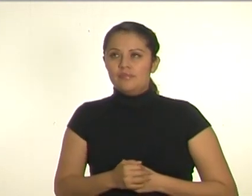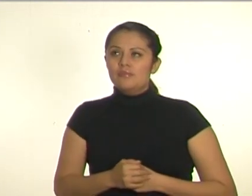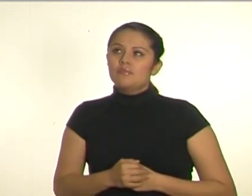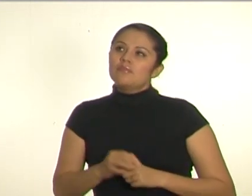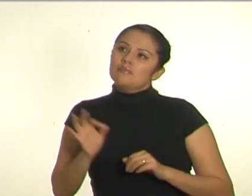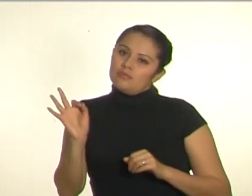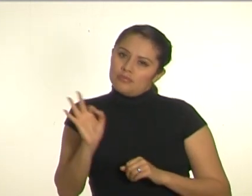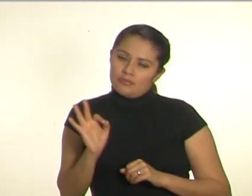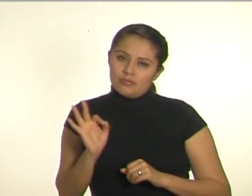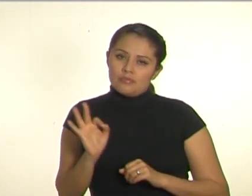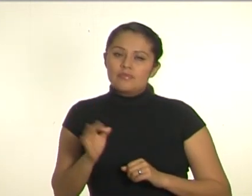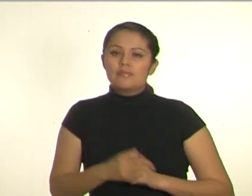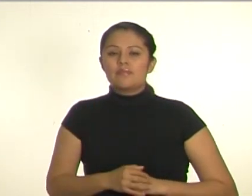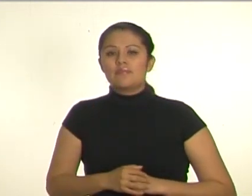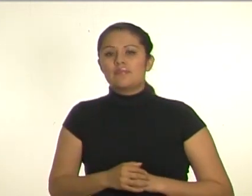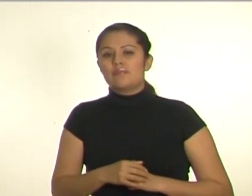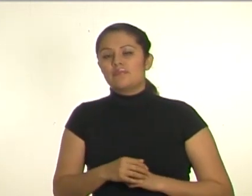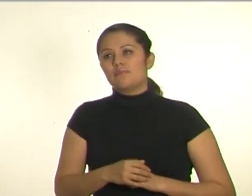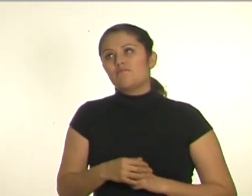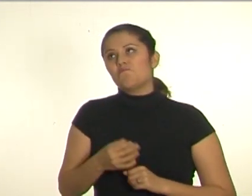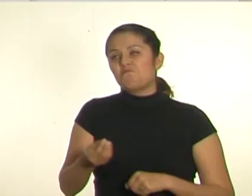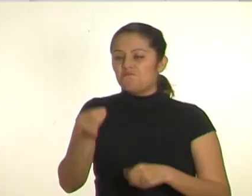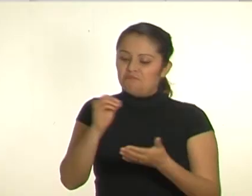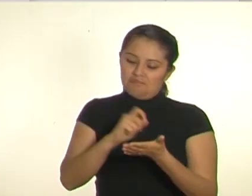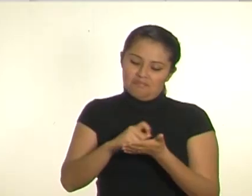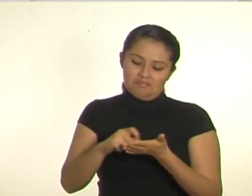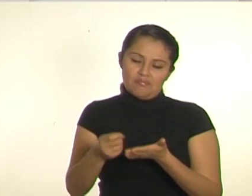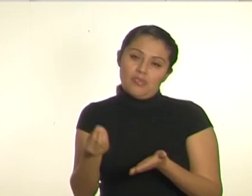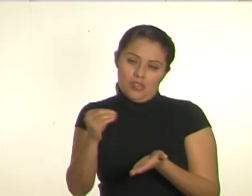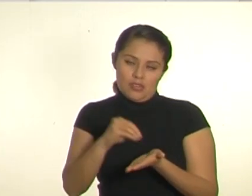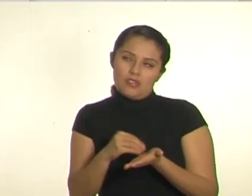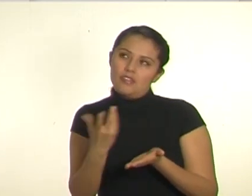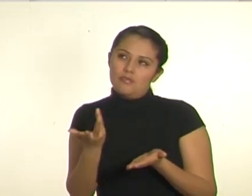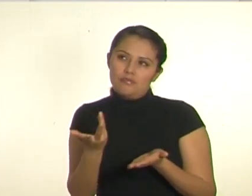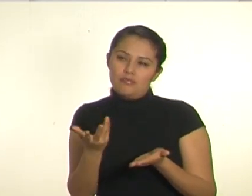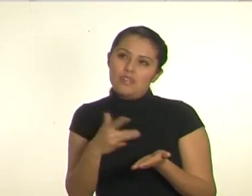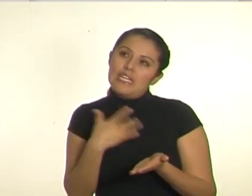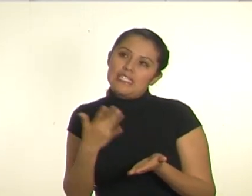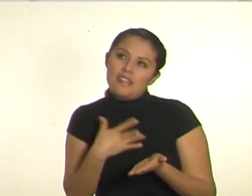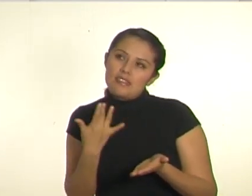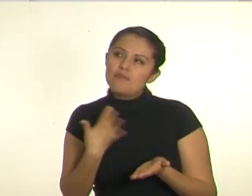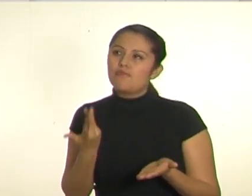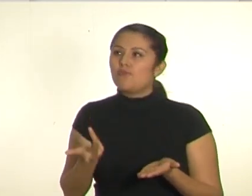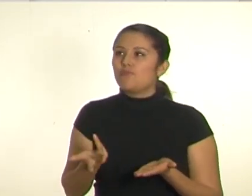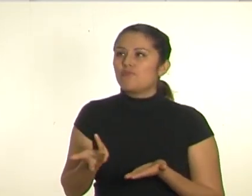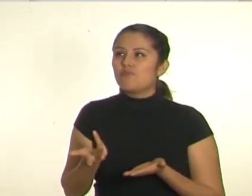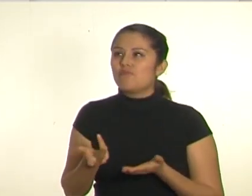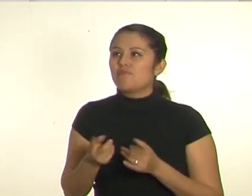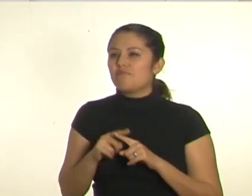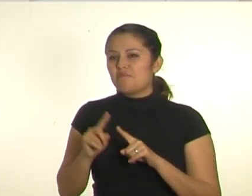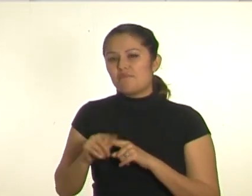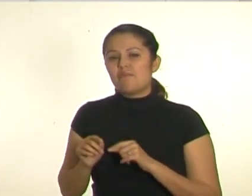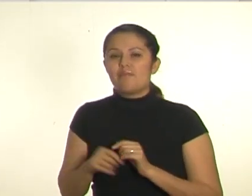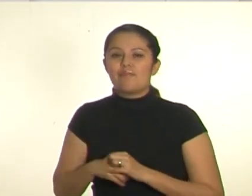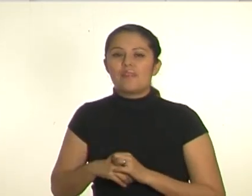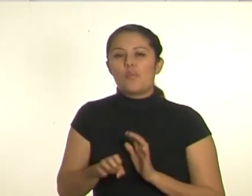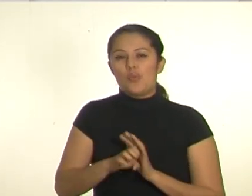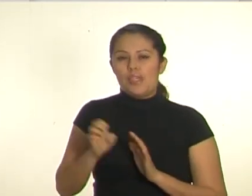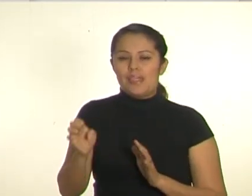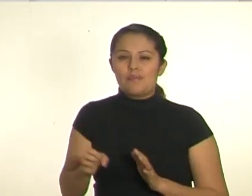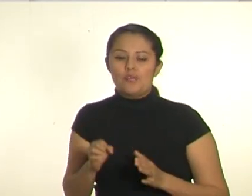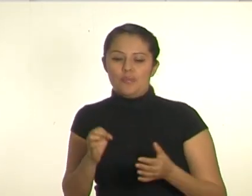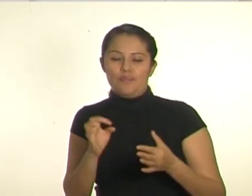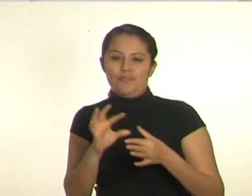emotiva o puede ser de otra forma. Se coloca antes y después de una cita. Esto te